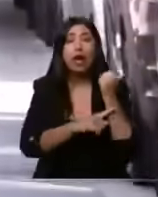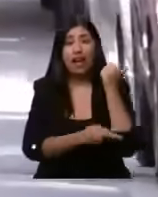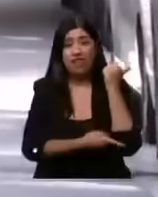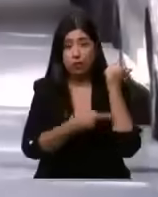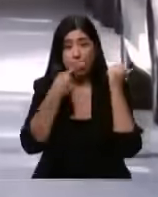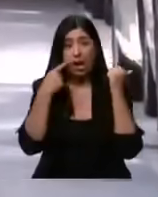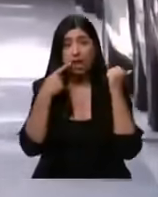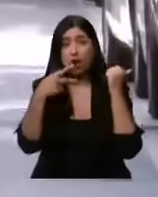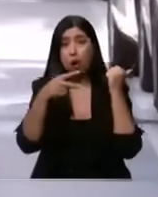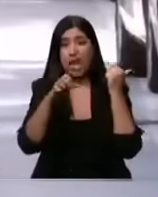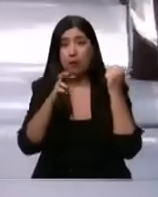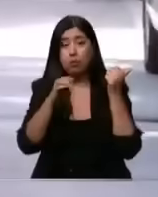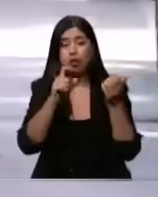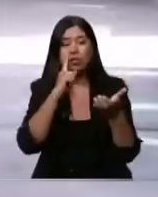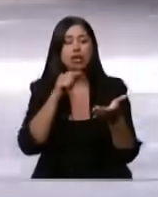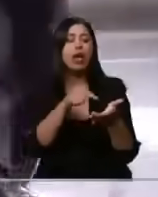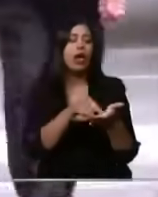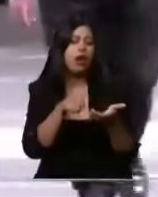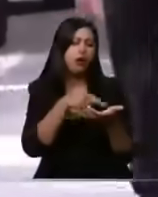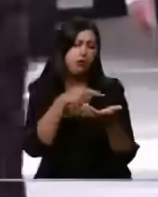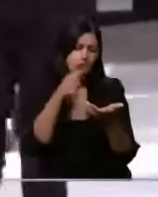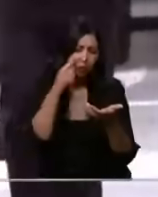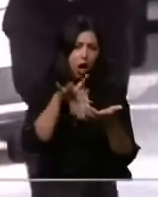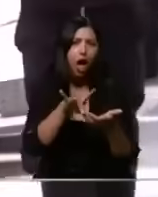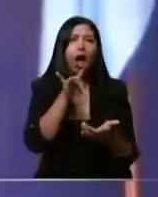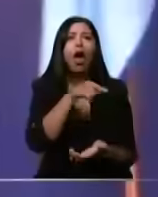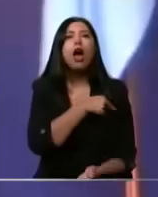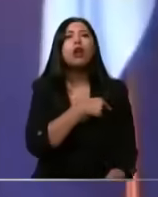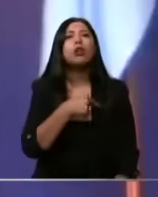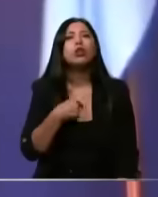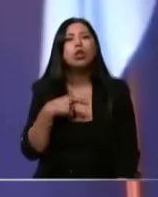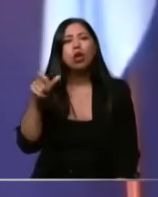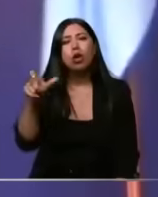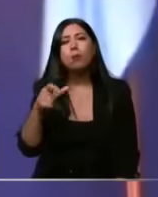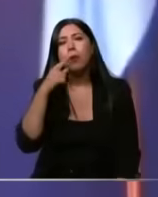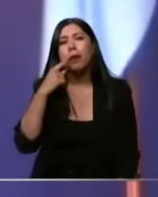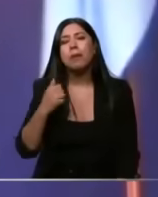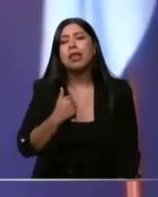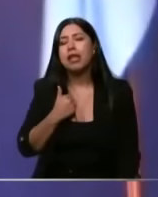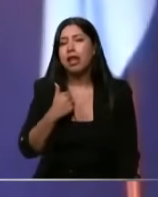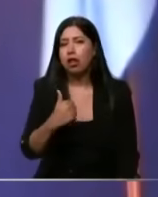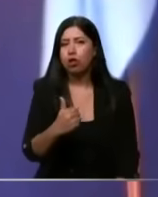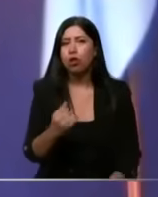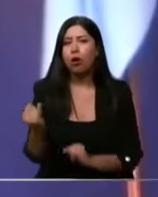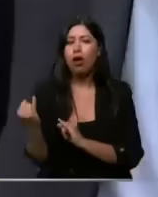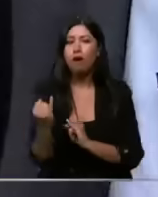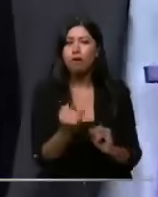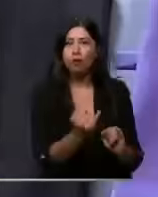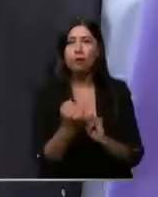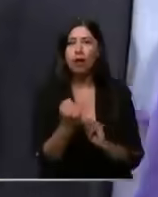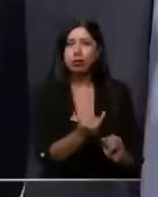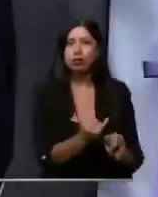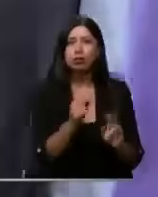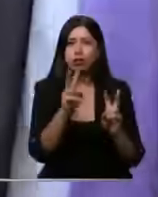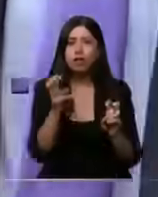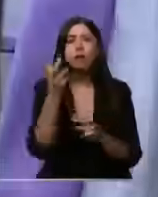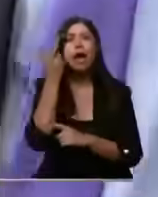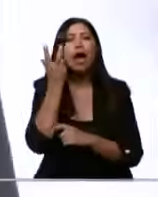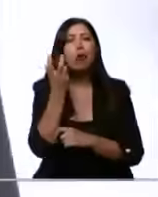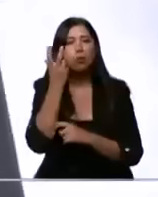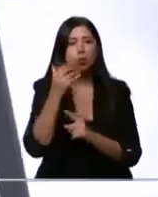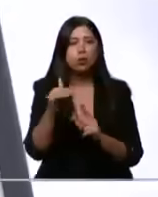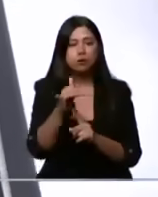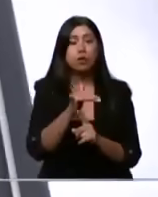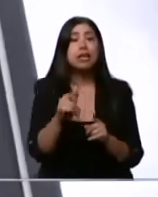habrían revelado el traspaso de información confidencial y clave en el marco de la investigación por el caso Audios. Información